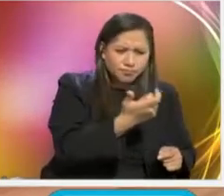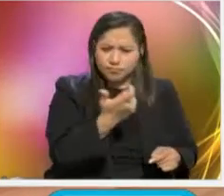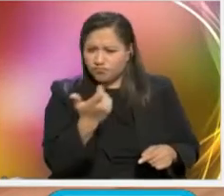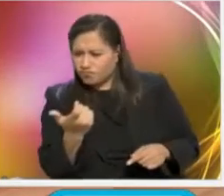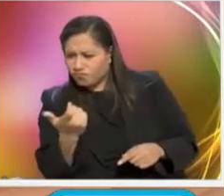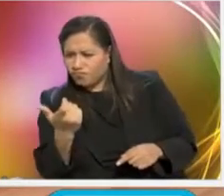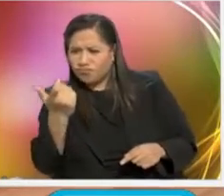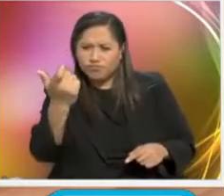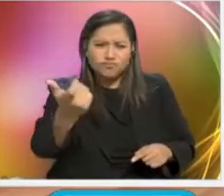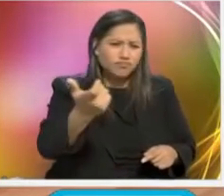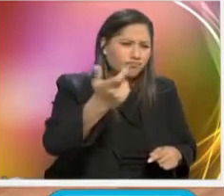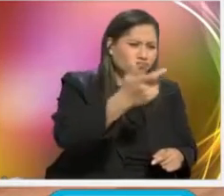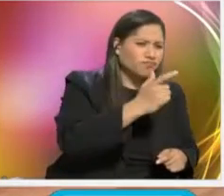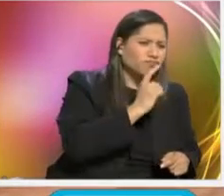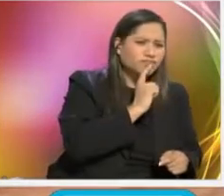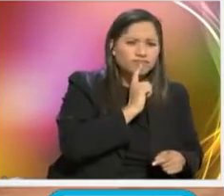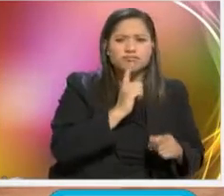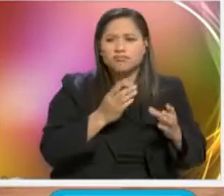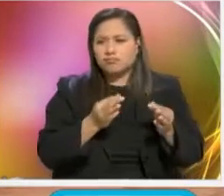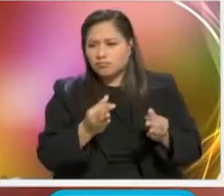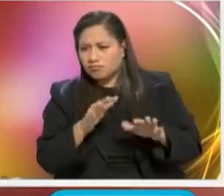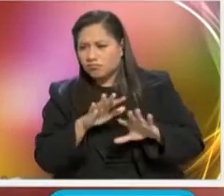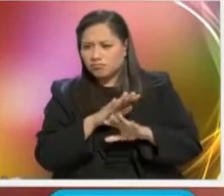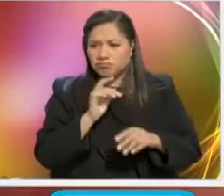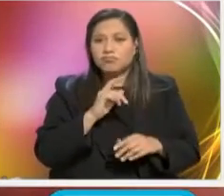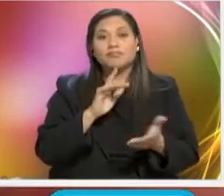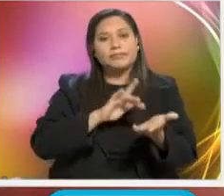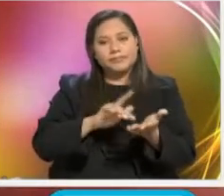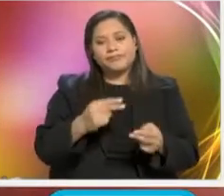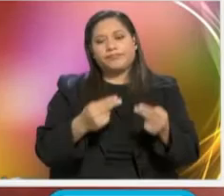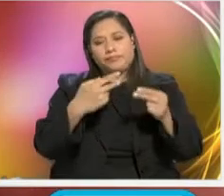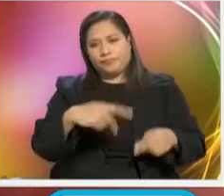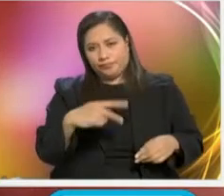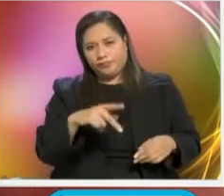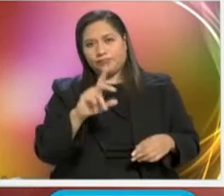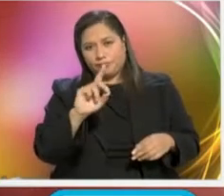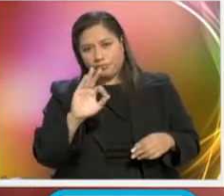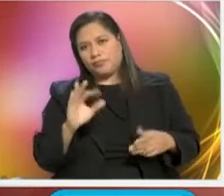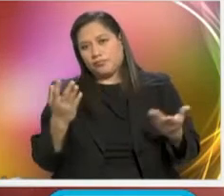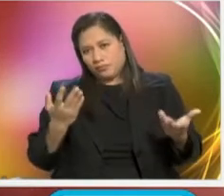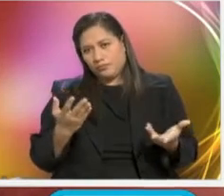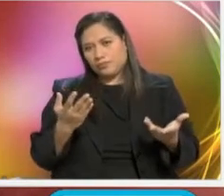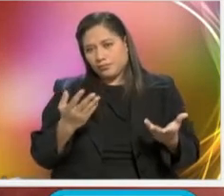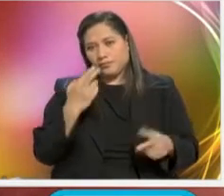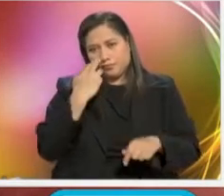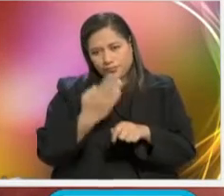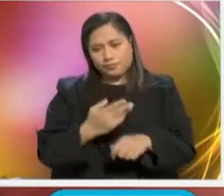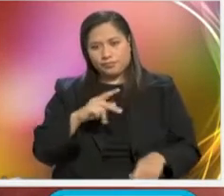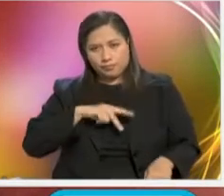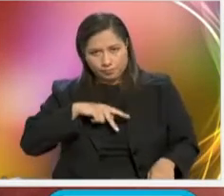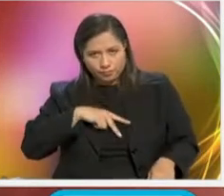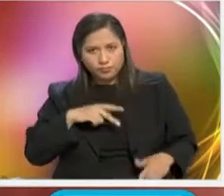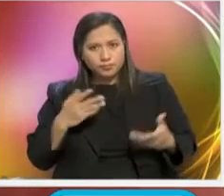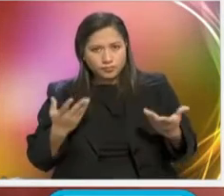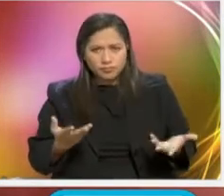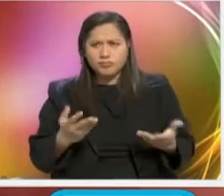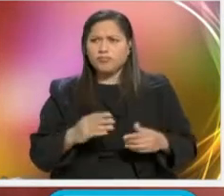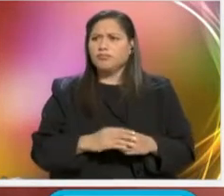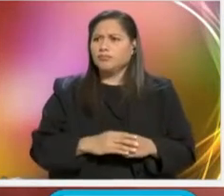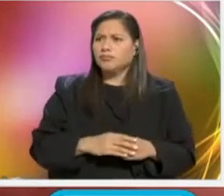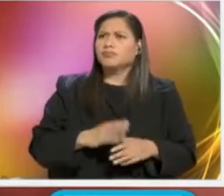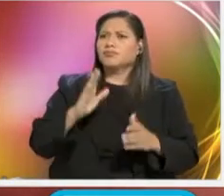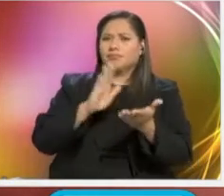supuesto. checando calidades también. Por supuesto, además apoyarían al comercio local, ¿no? Claro. Que también sería responsable de parte de nosotros de decir, oye, pues vamos a